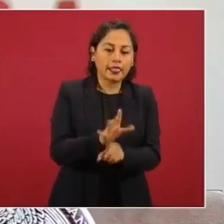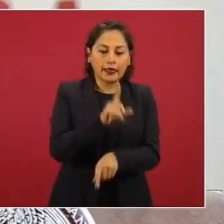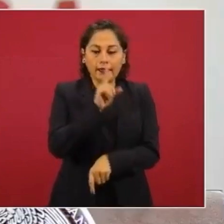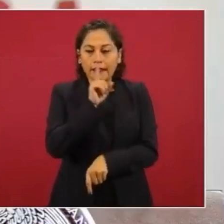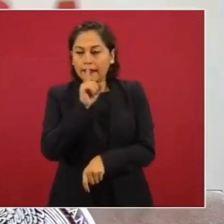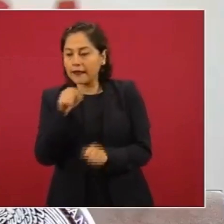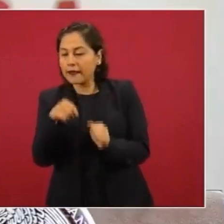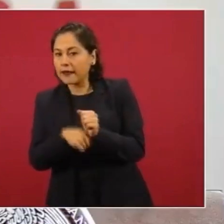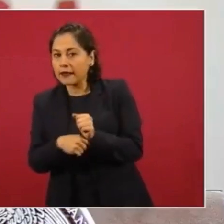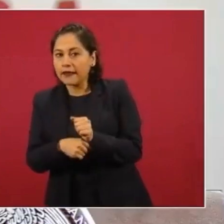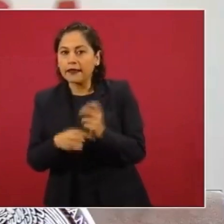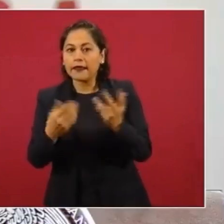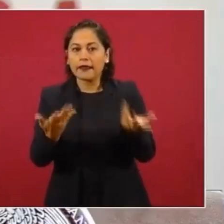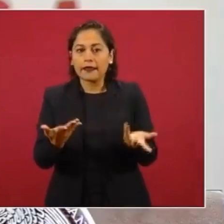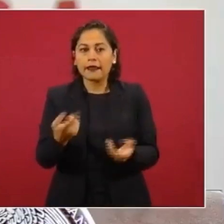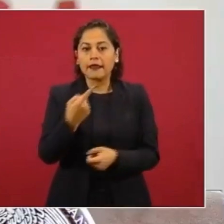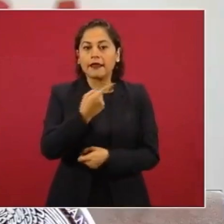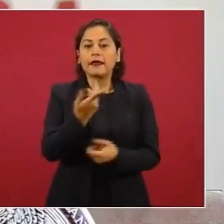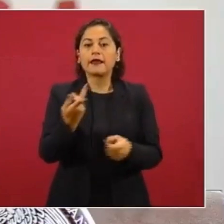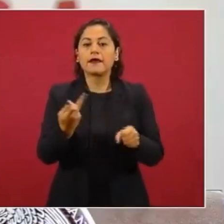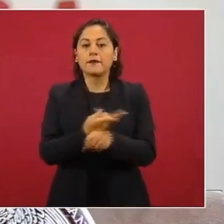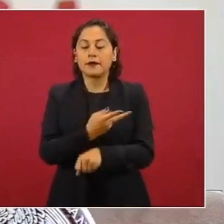y va a haber el presidente, pues,